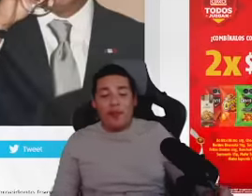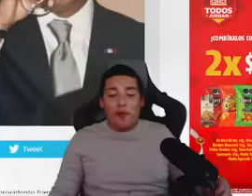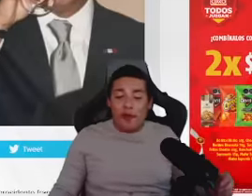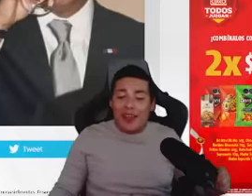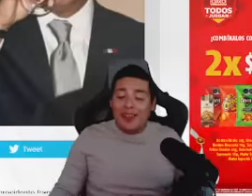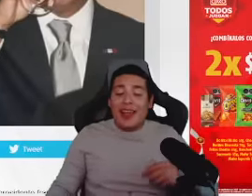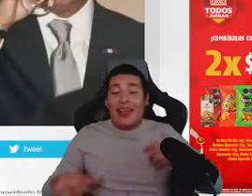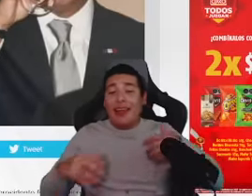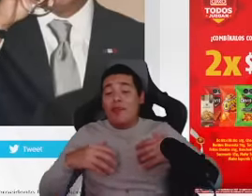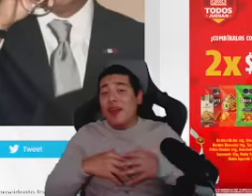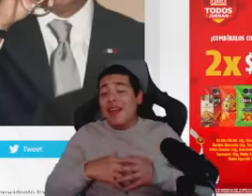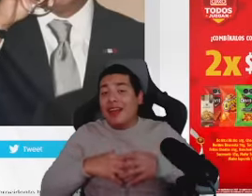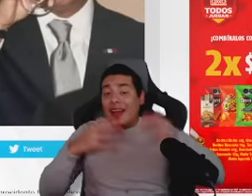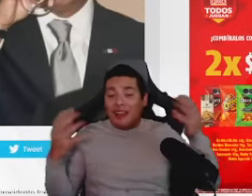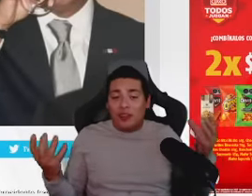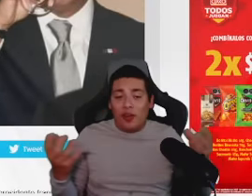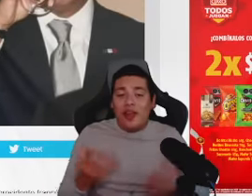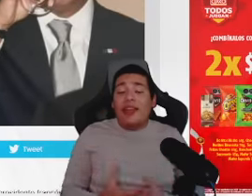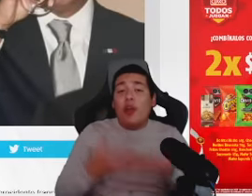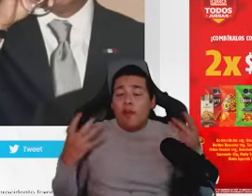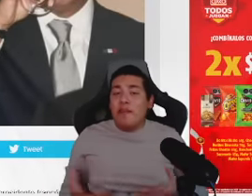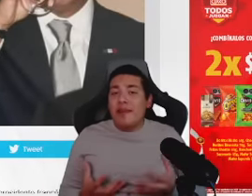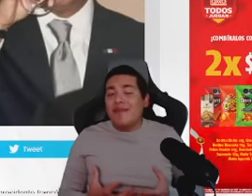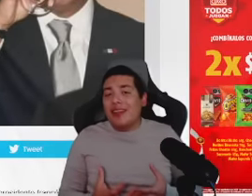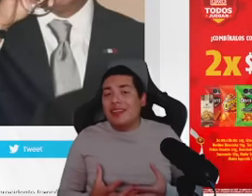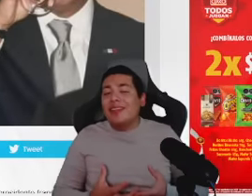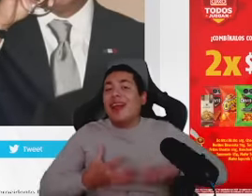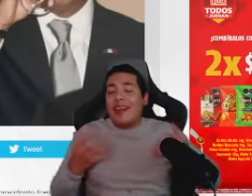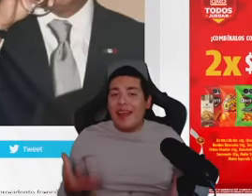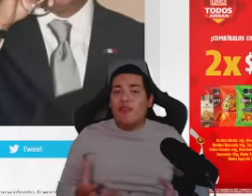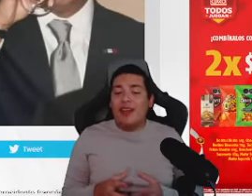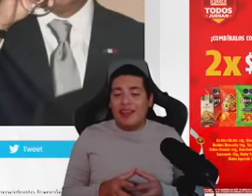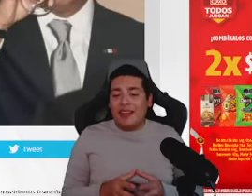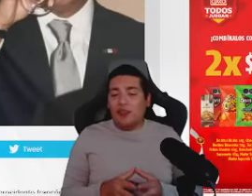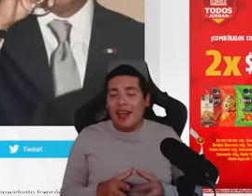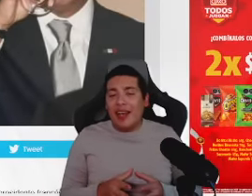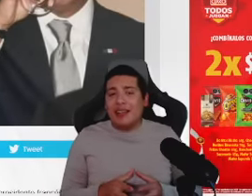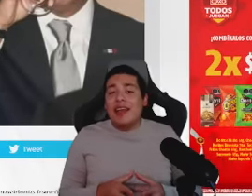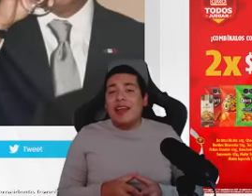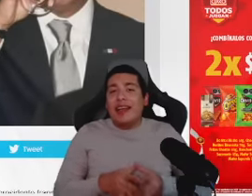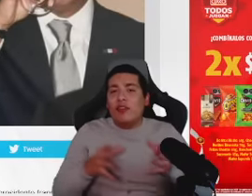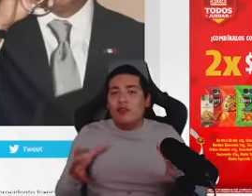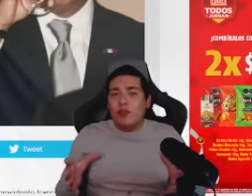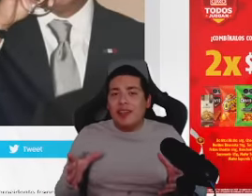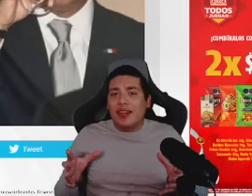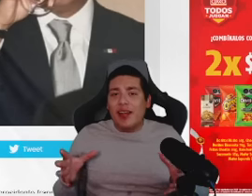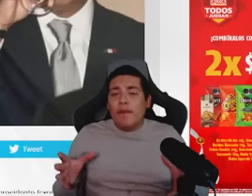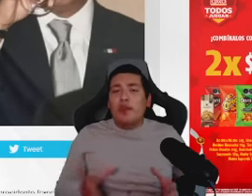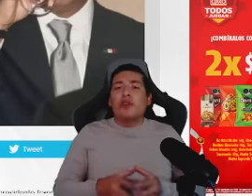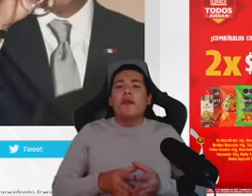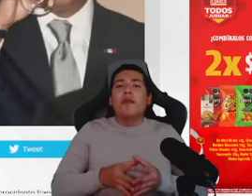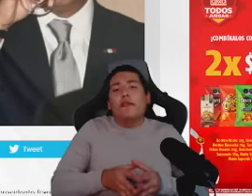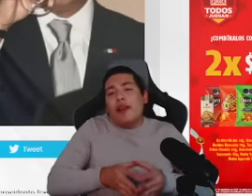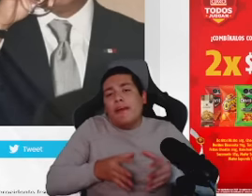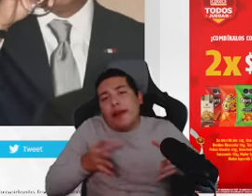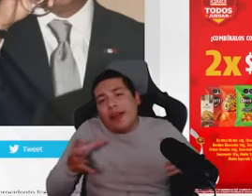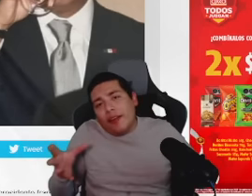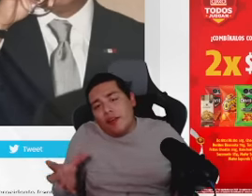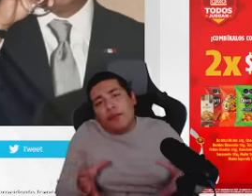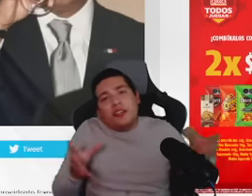borolas una declaración que obviamente está estallando las redes sociales y que nos muestra pues como